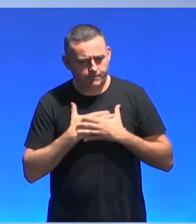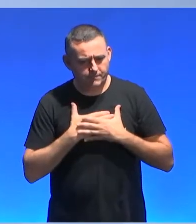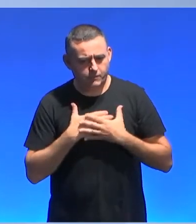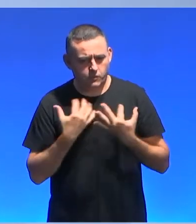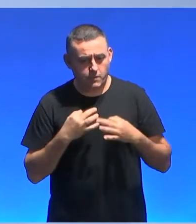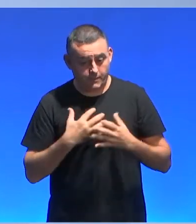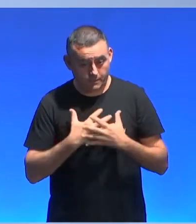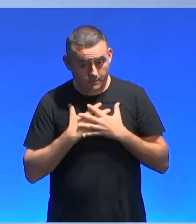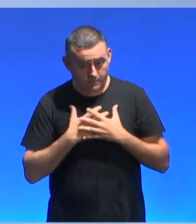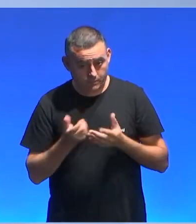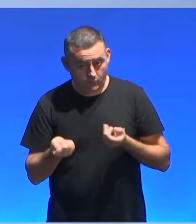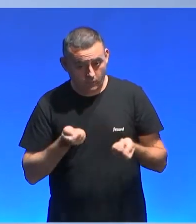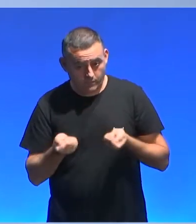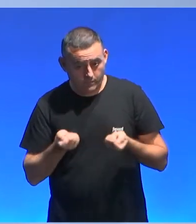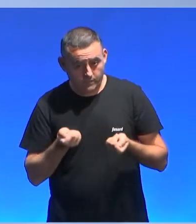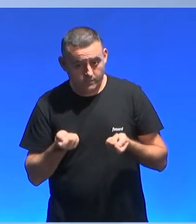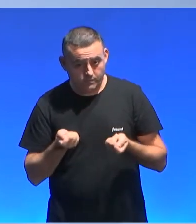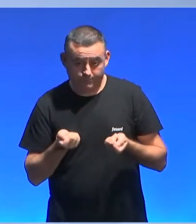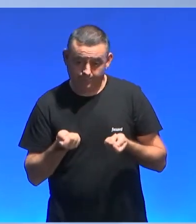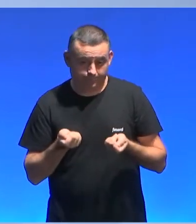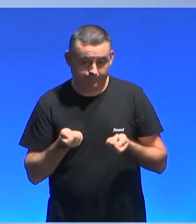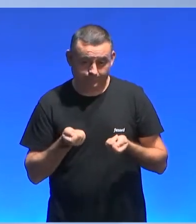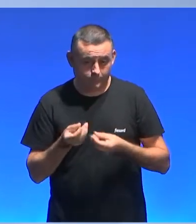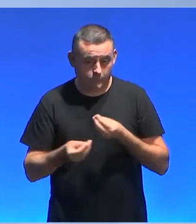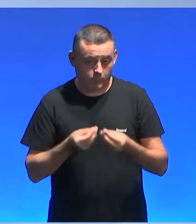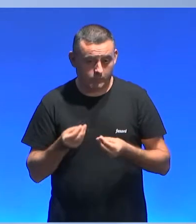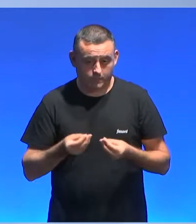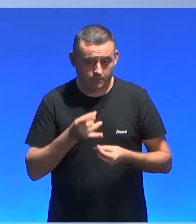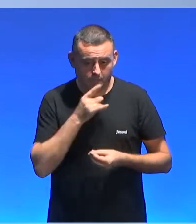mal. Muy mal.